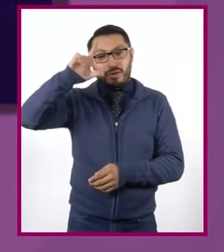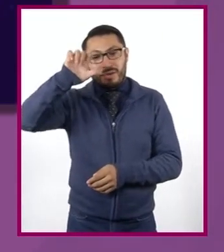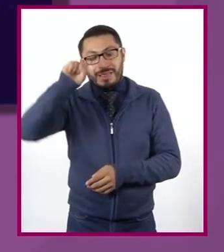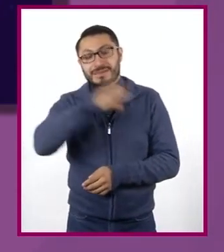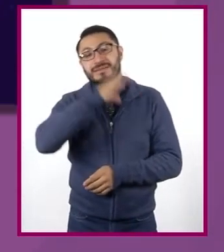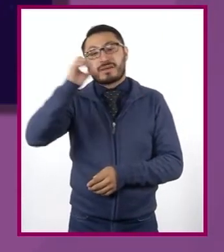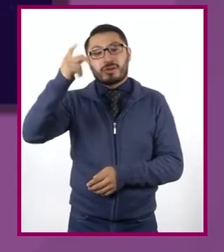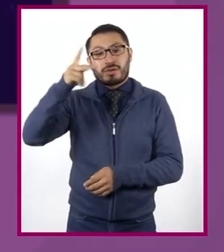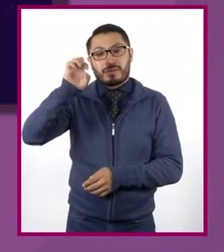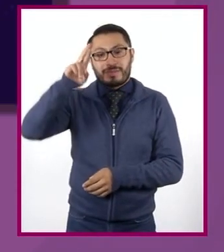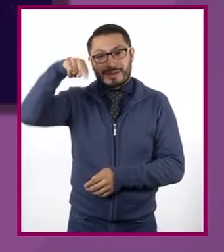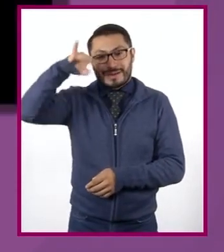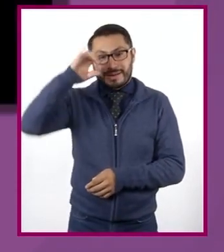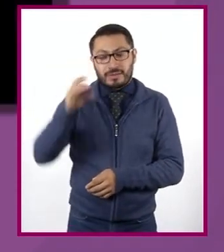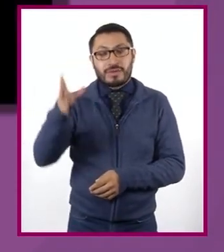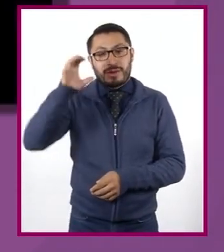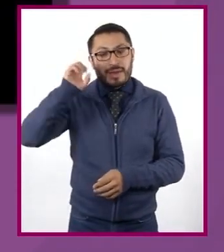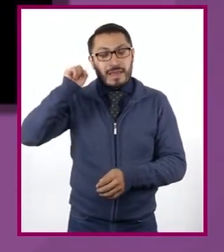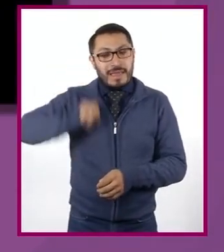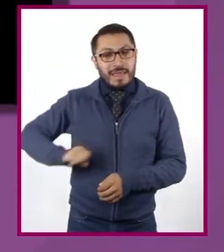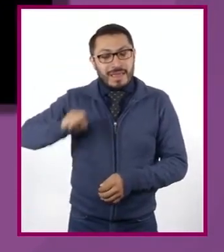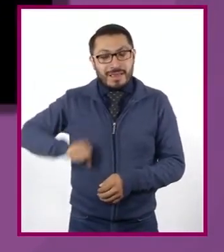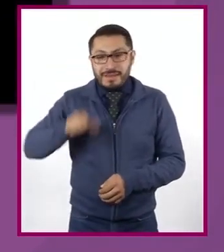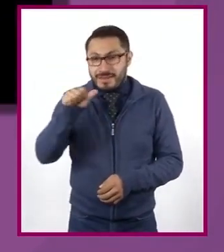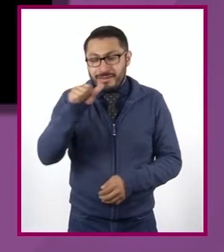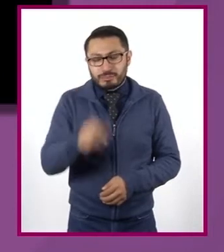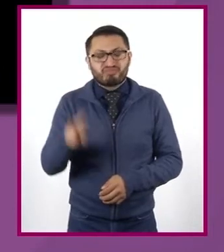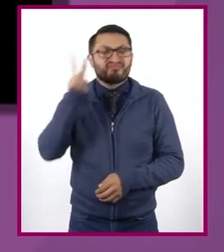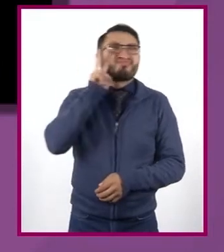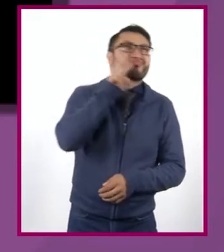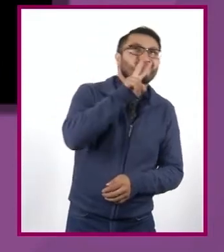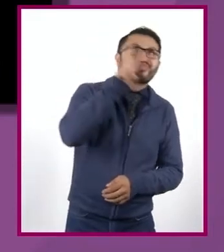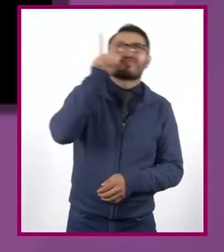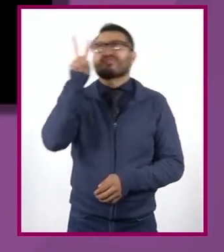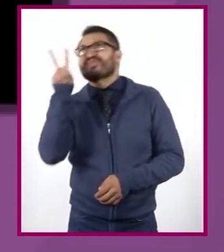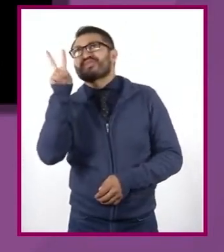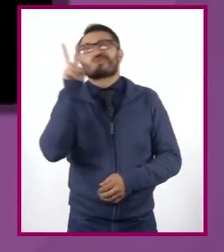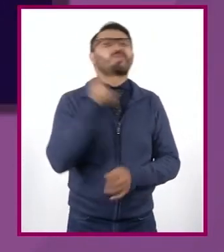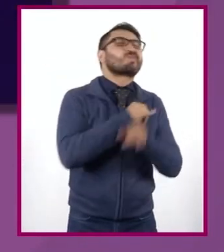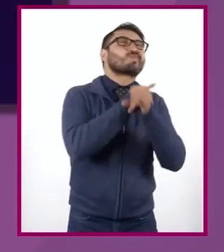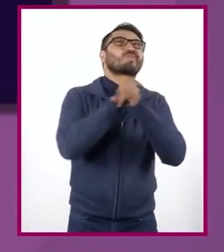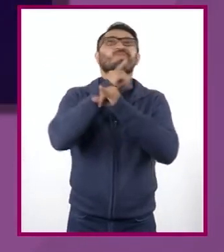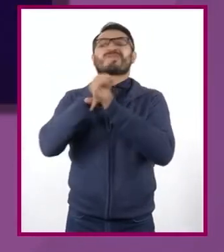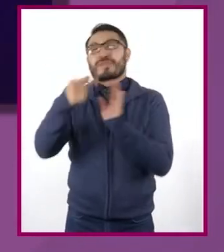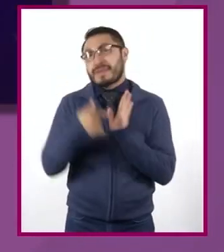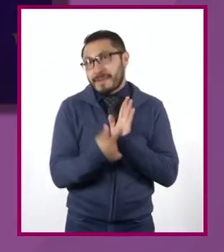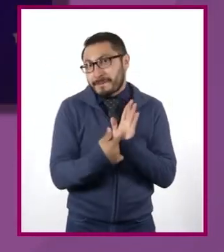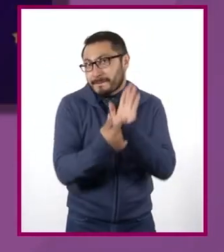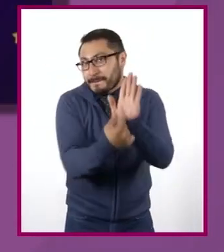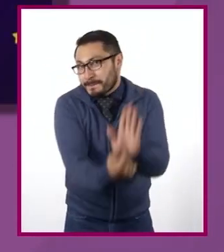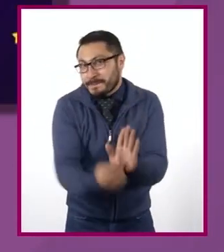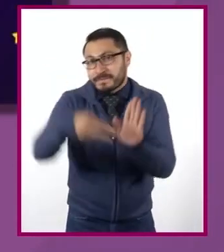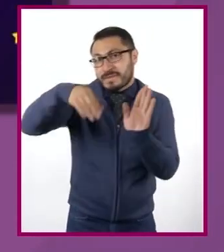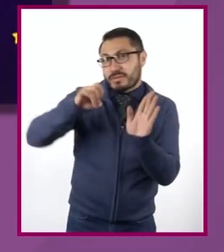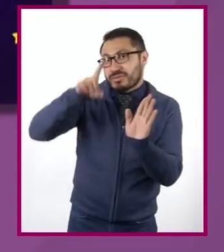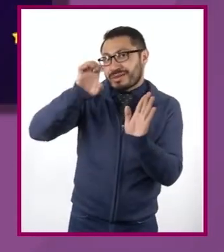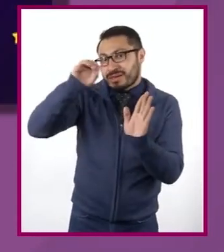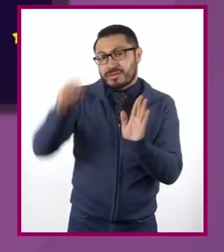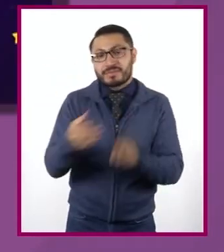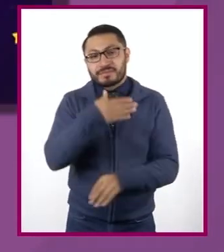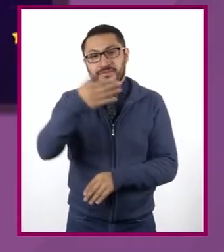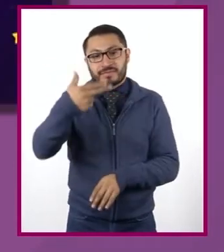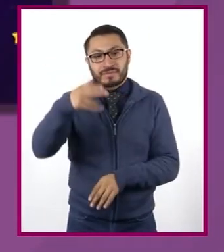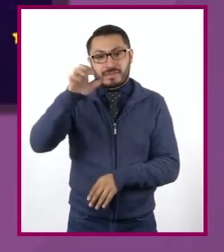en el siglo XVI, basándose en sus observaciones, propuso el modelo heliocéntrico del universo